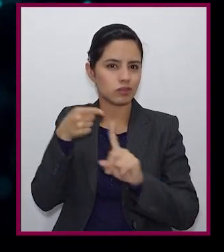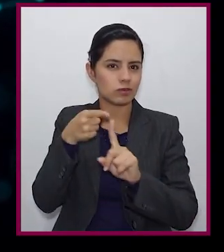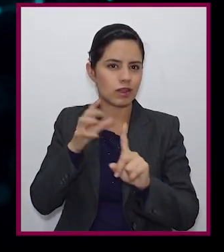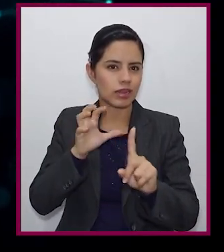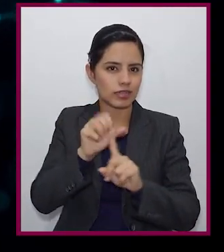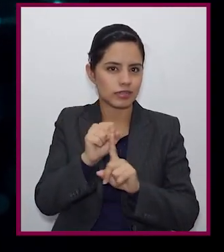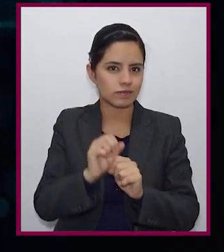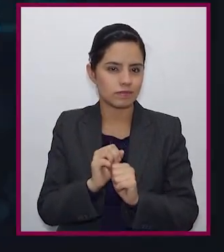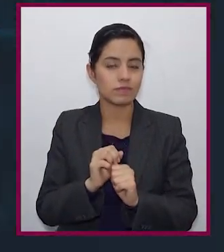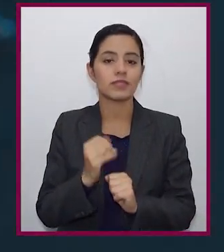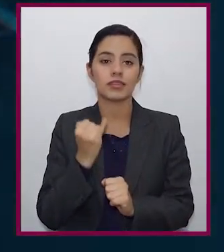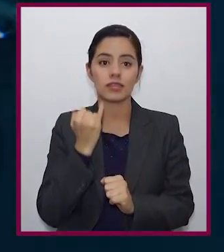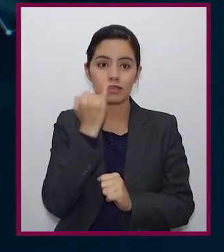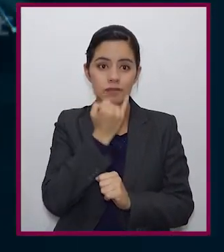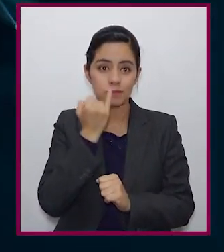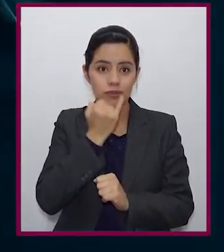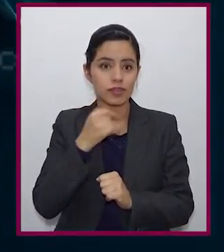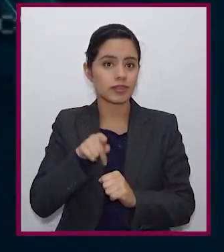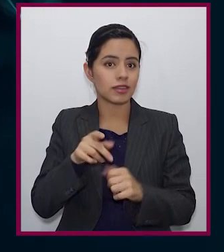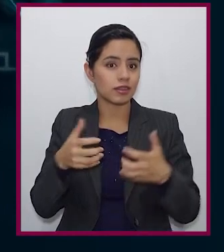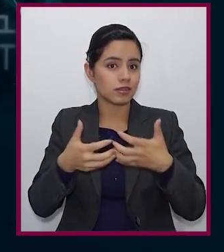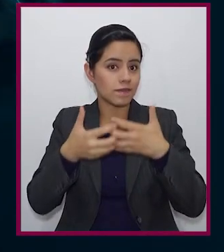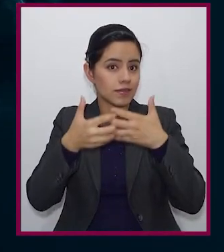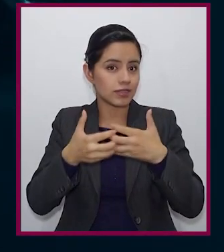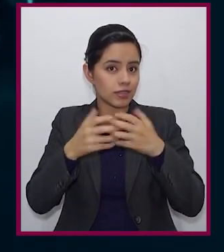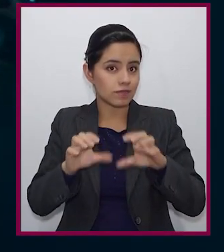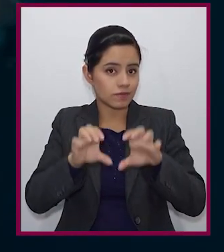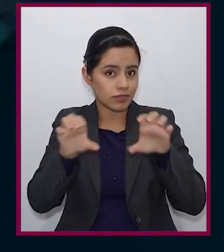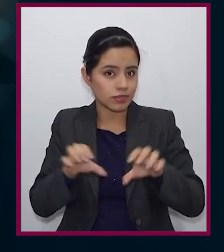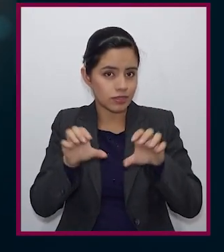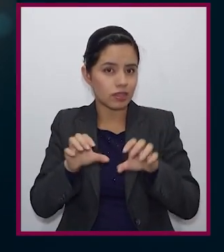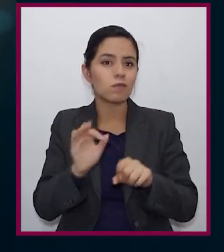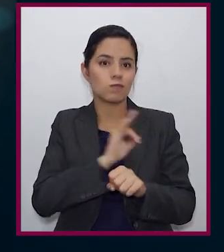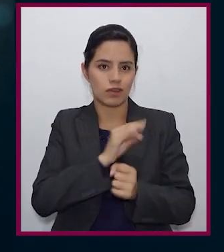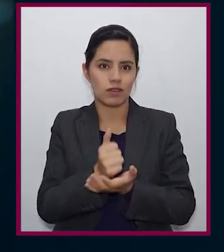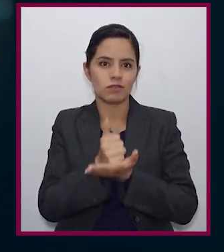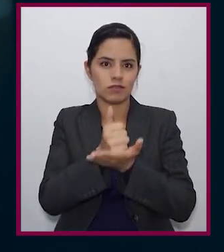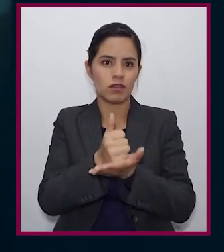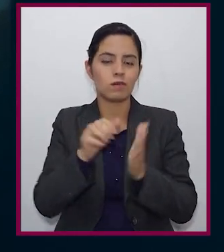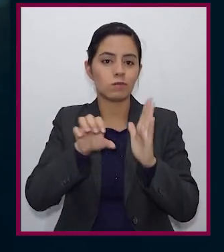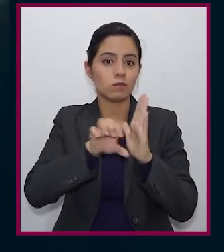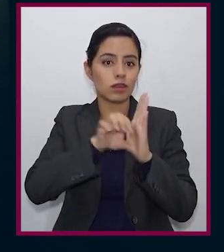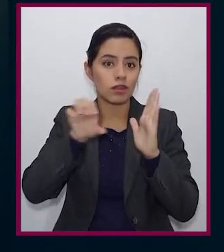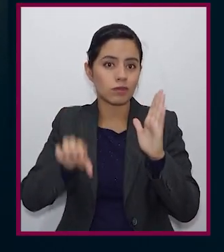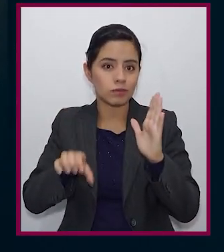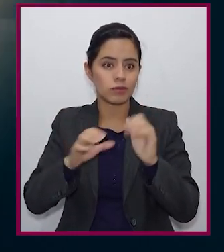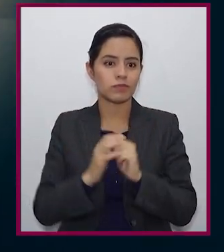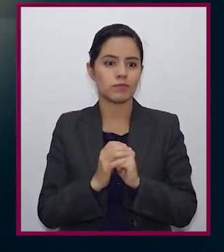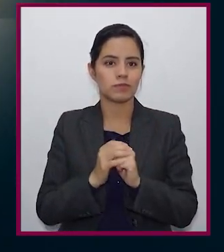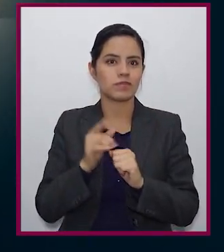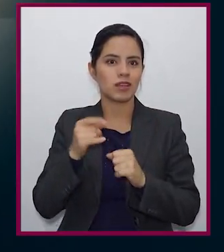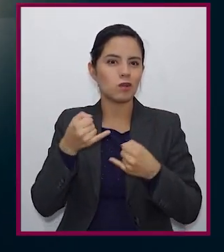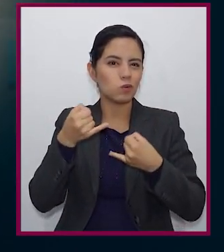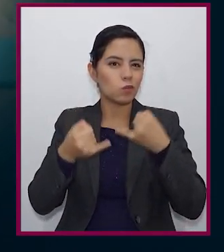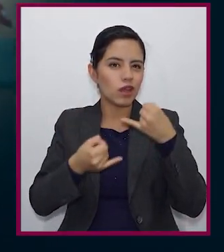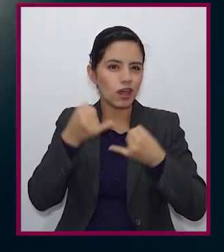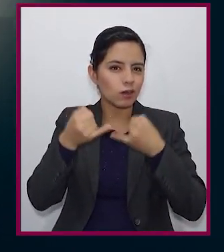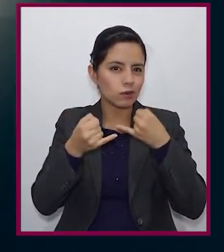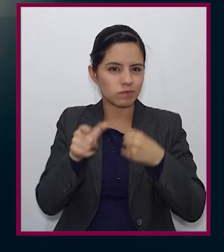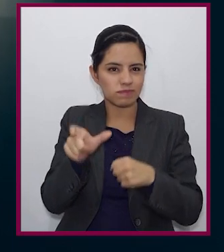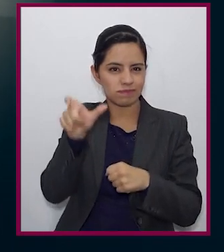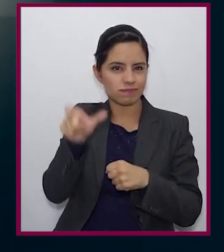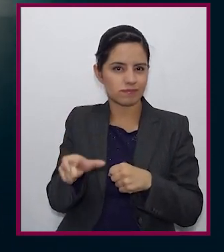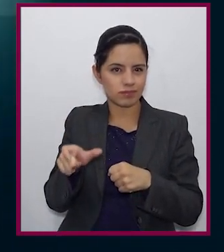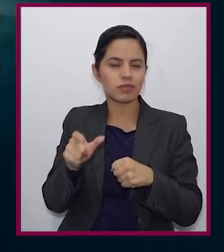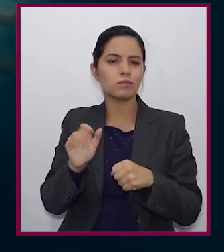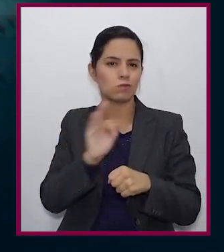determinados objetivos. Entender un lenguaje de programación nos puede ayudar con algo tan simple como reprogramar al personaje de un videojuego